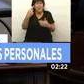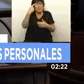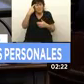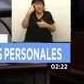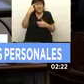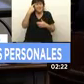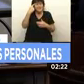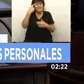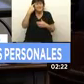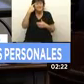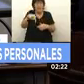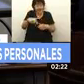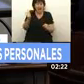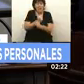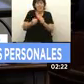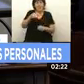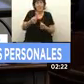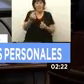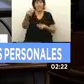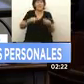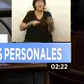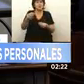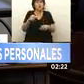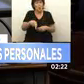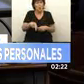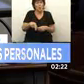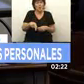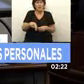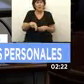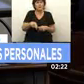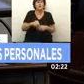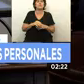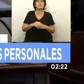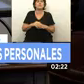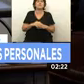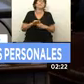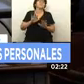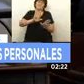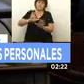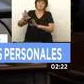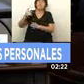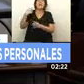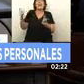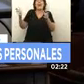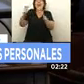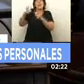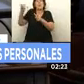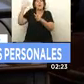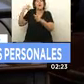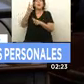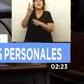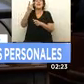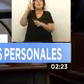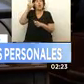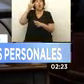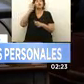racional aprobar este presupuesto voy a obviar la lastimosa reunión de prensa del día 28